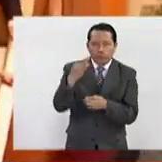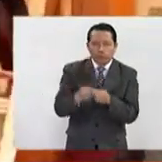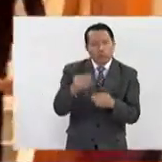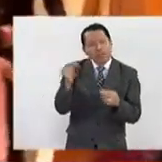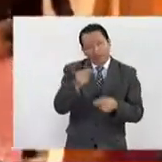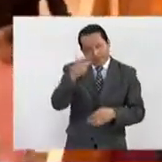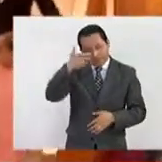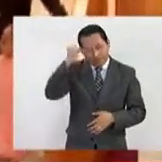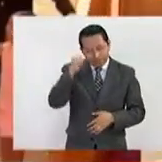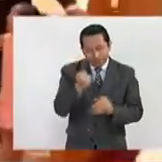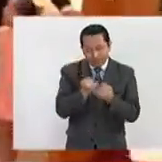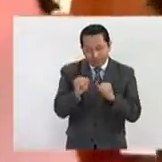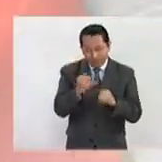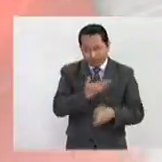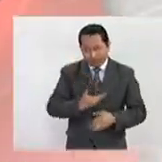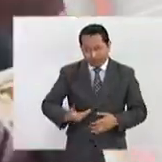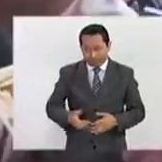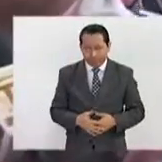independientes a la presidencia.